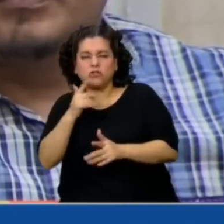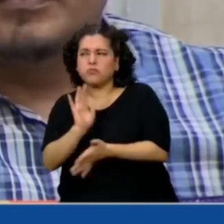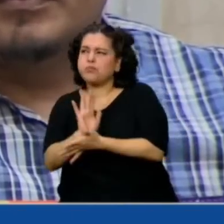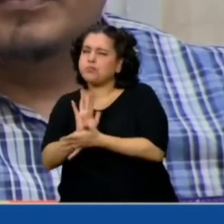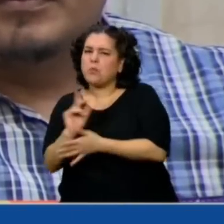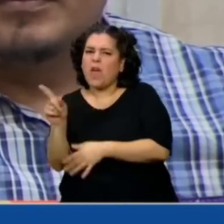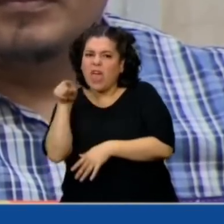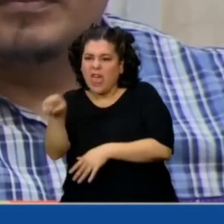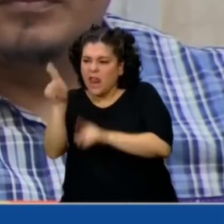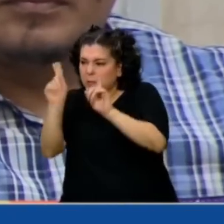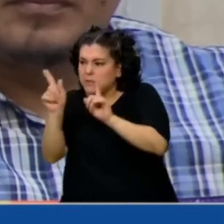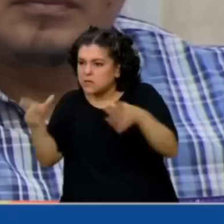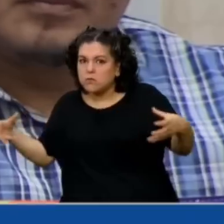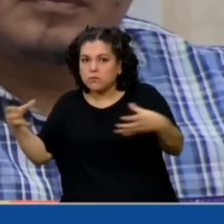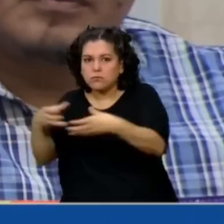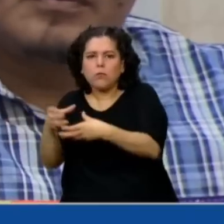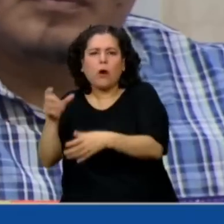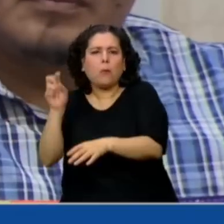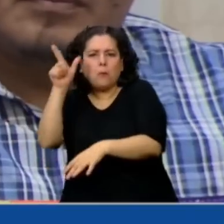a un motín policial.